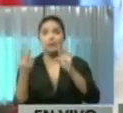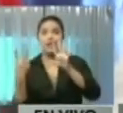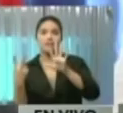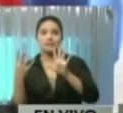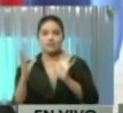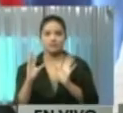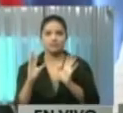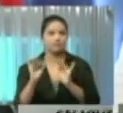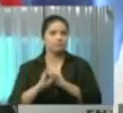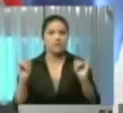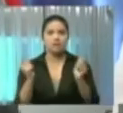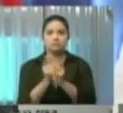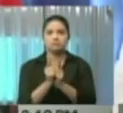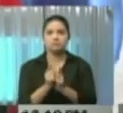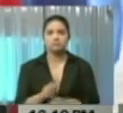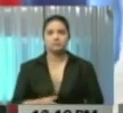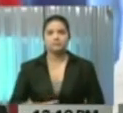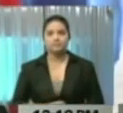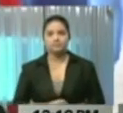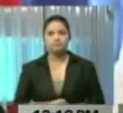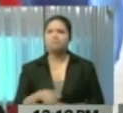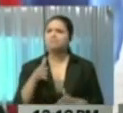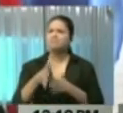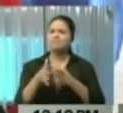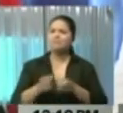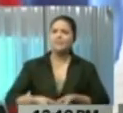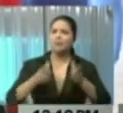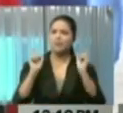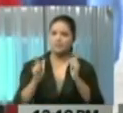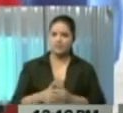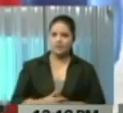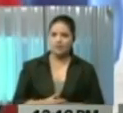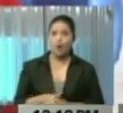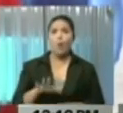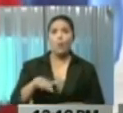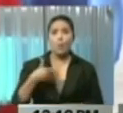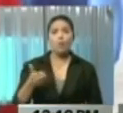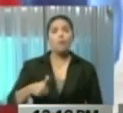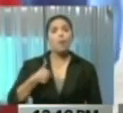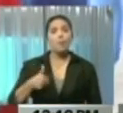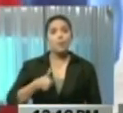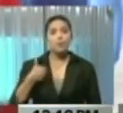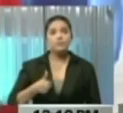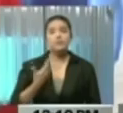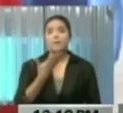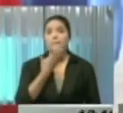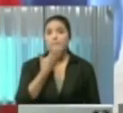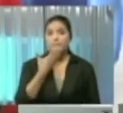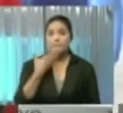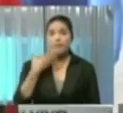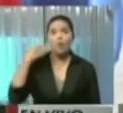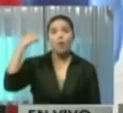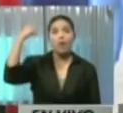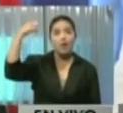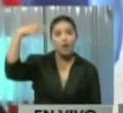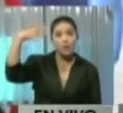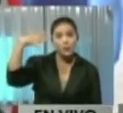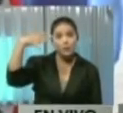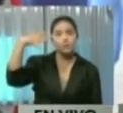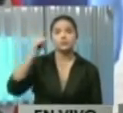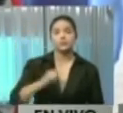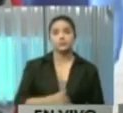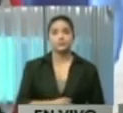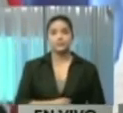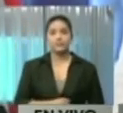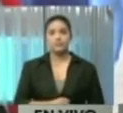como adelantar media hora el reloj. Esto va a permitir que podamos aprovechar mejor la luz del día, de manera